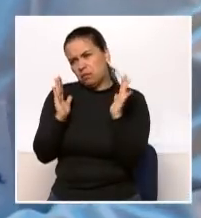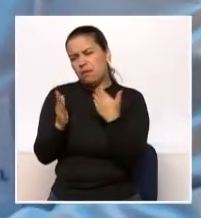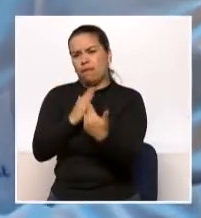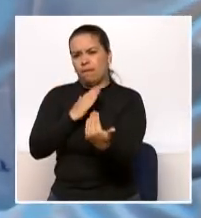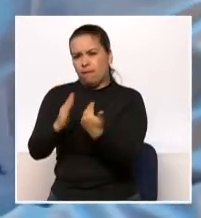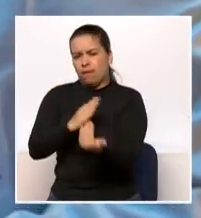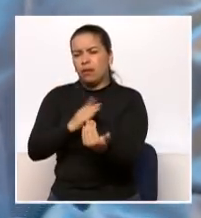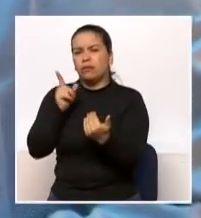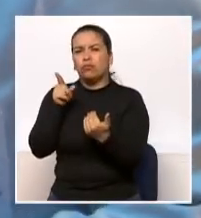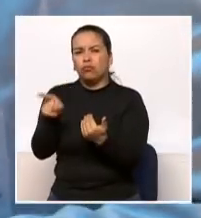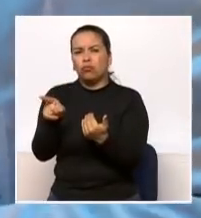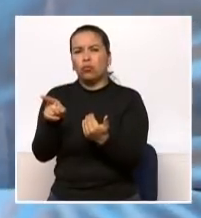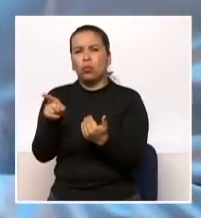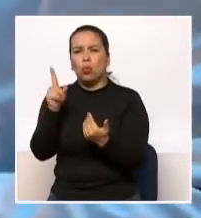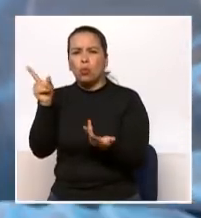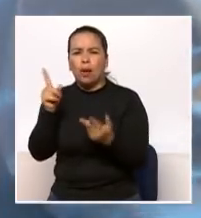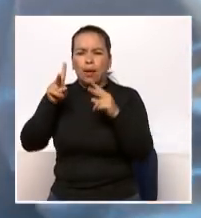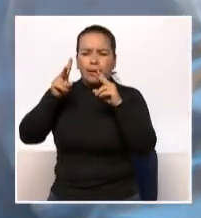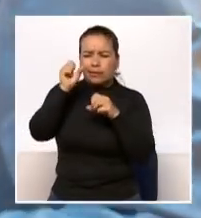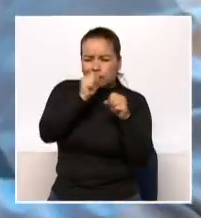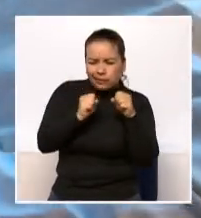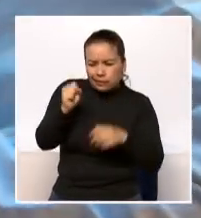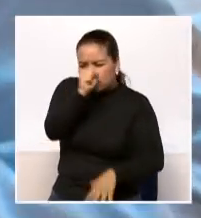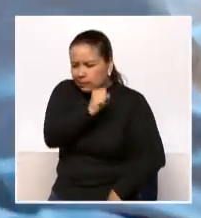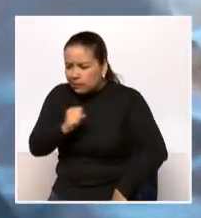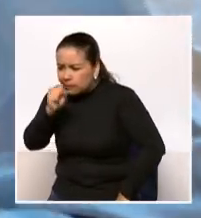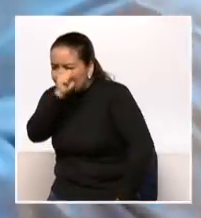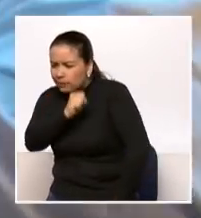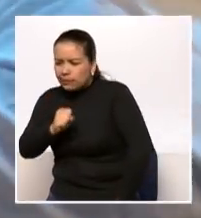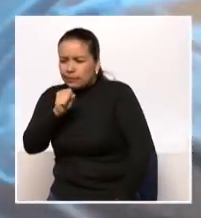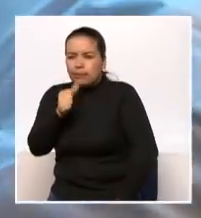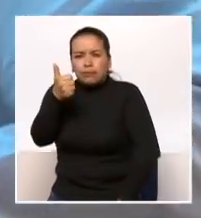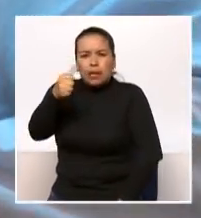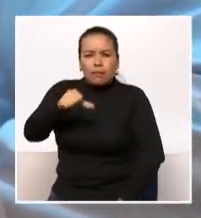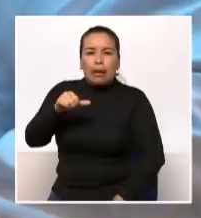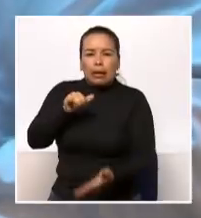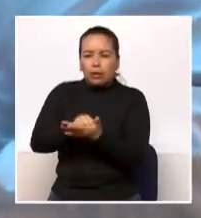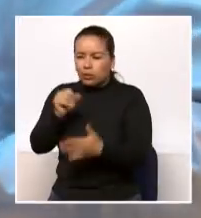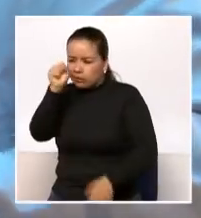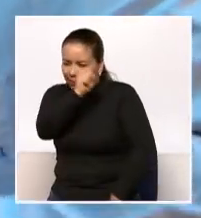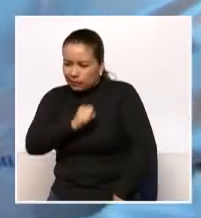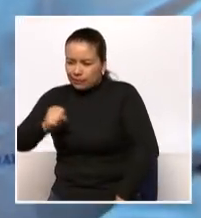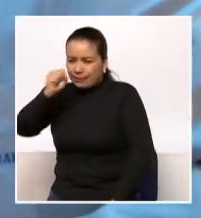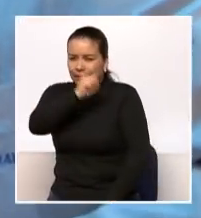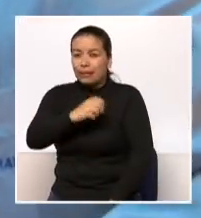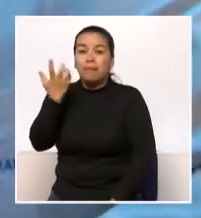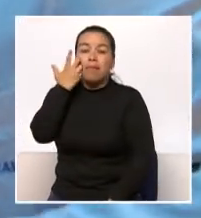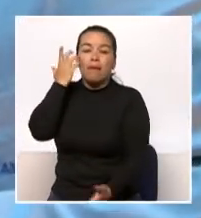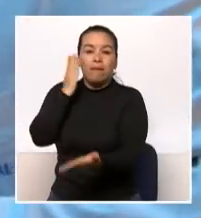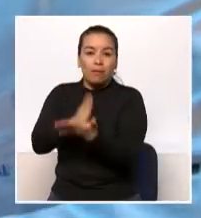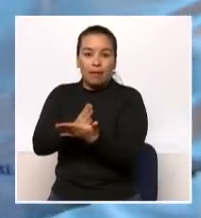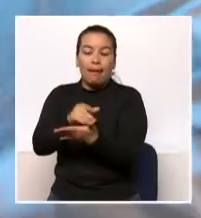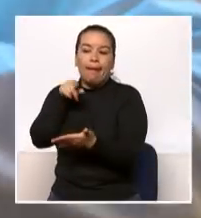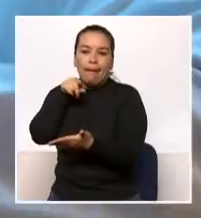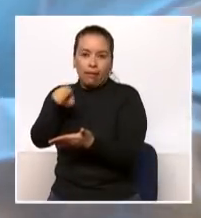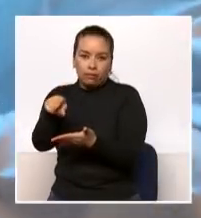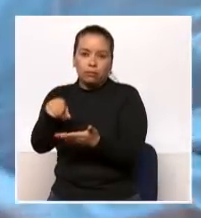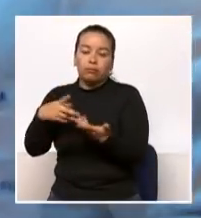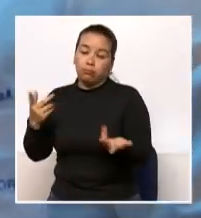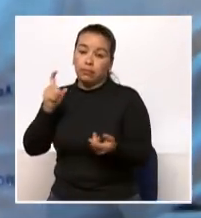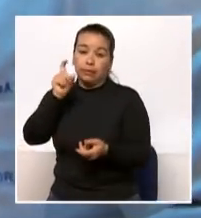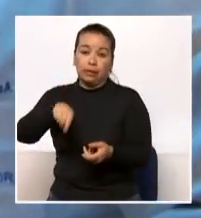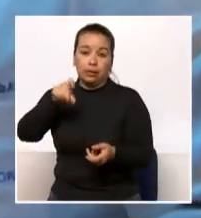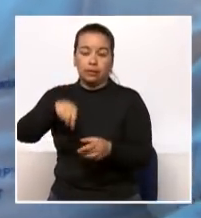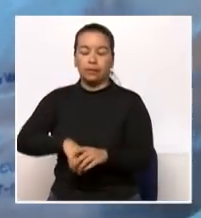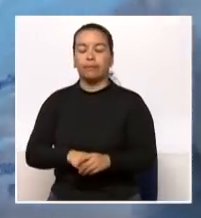diabético e hipertenso hacer una nefropatía diabética o nefropatía hipertensiva y llegar a una enfermedad renal crónica, ¿sí? A una insuficiencia renal y terminar